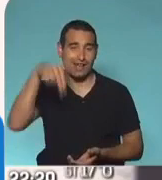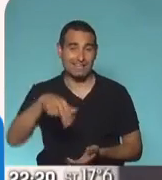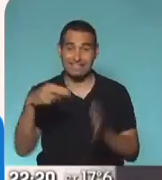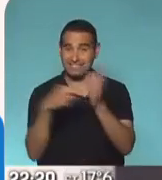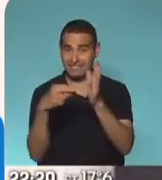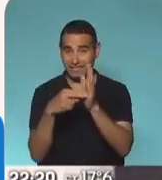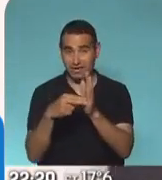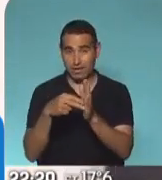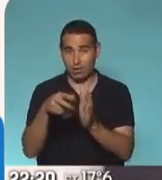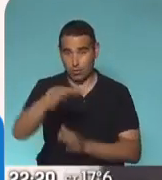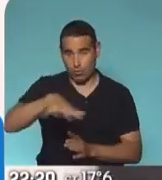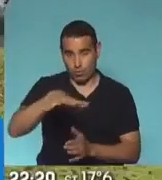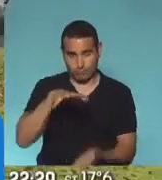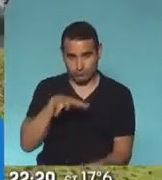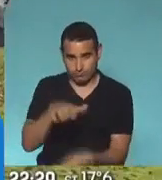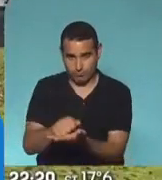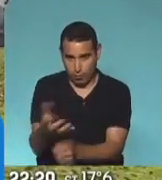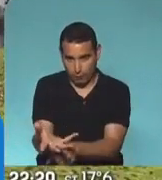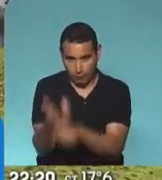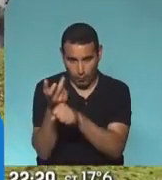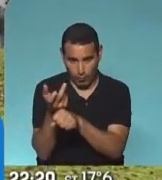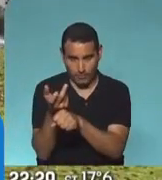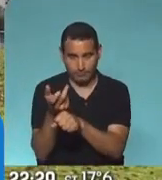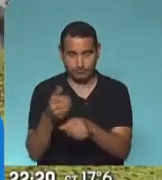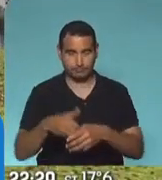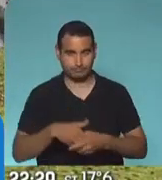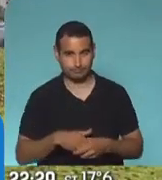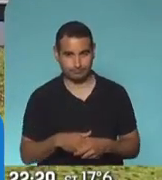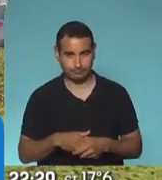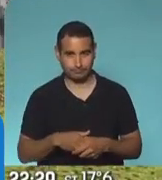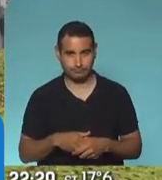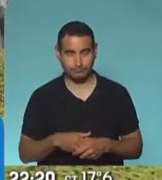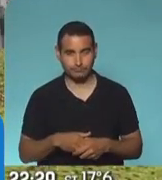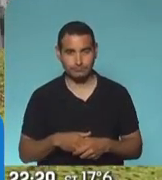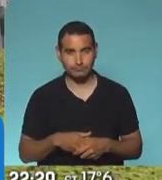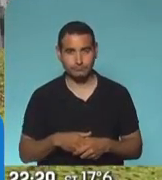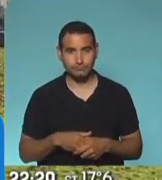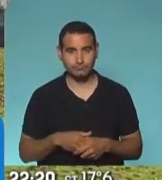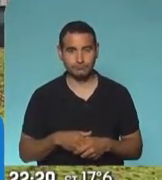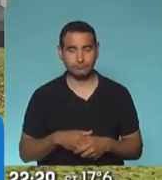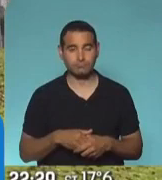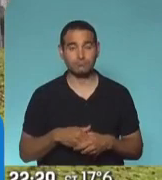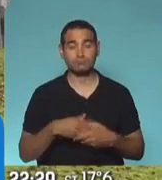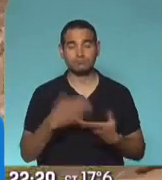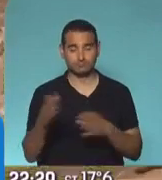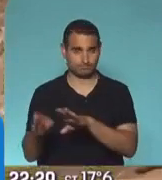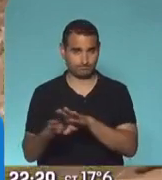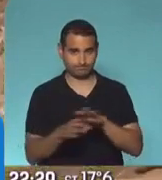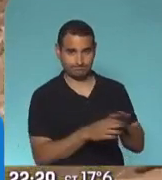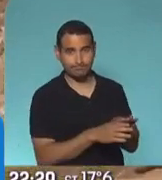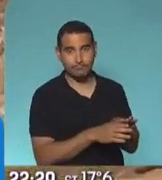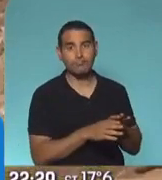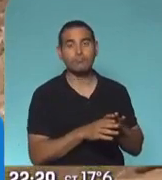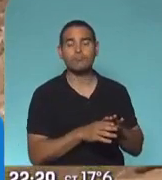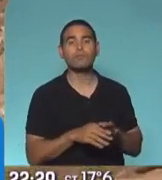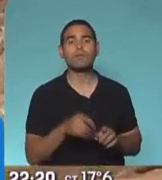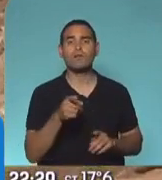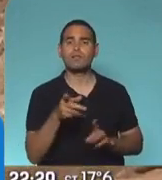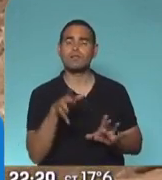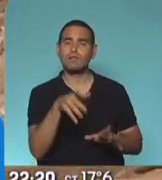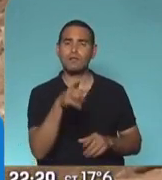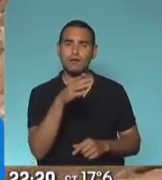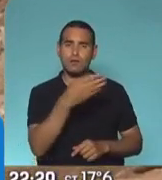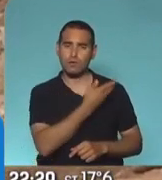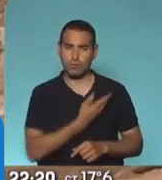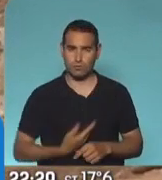y la condición de Jerusalén como capital del Estado judío. En términos prácticos, por otro lado, este camino no solo supone